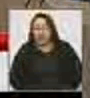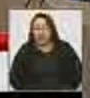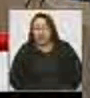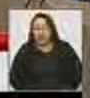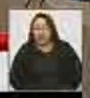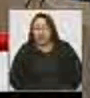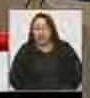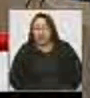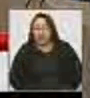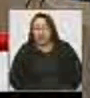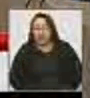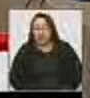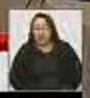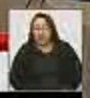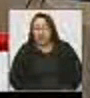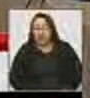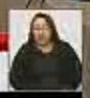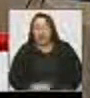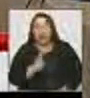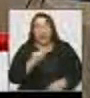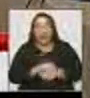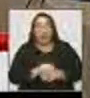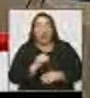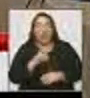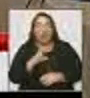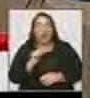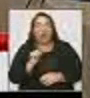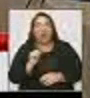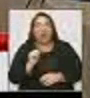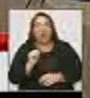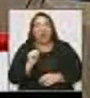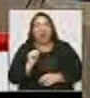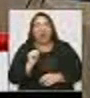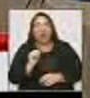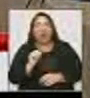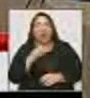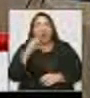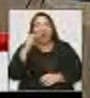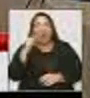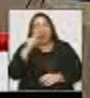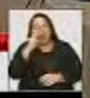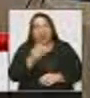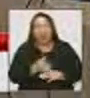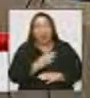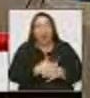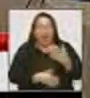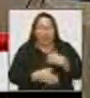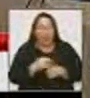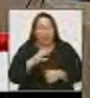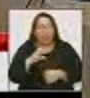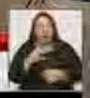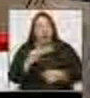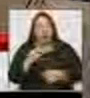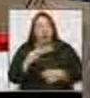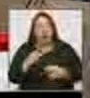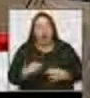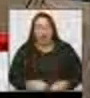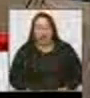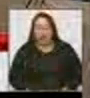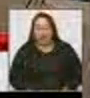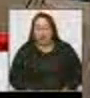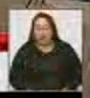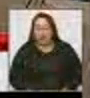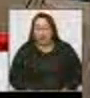Unión, el Banco del Progreso, el Banco Comercial del Perú, el Banco Popular de Perú, el más grande del Perú y de Bolivia,